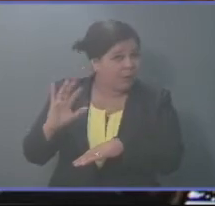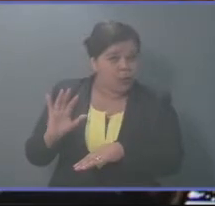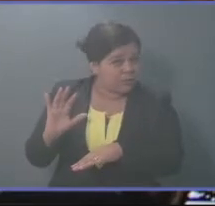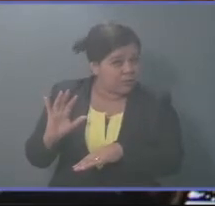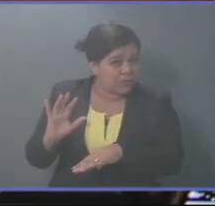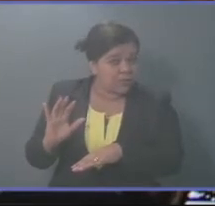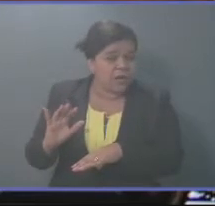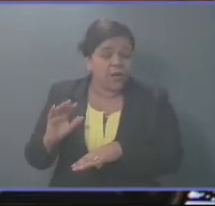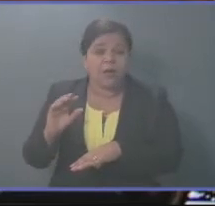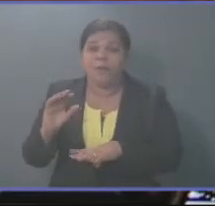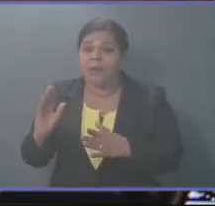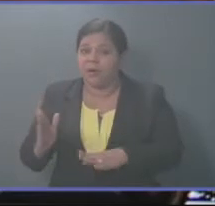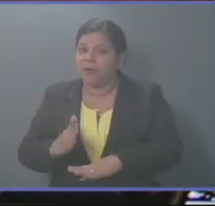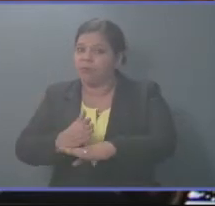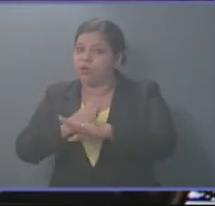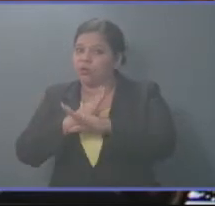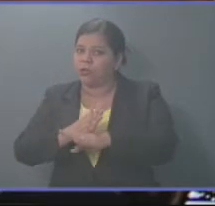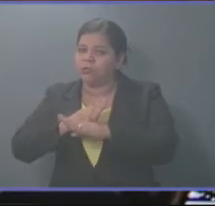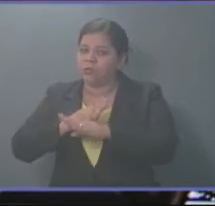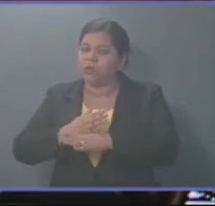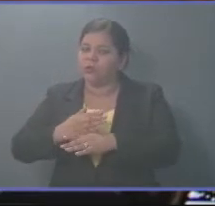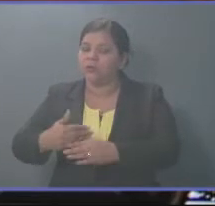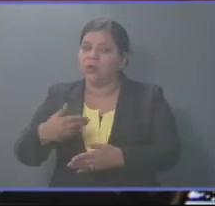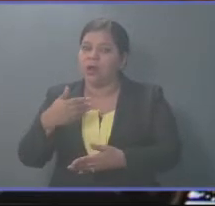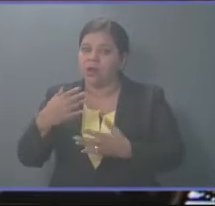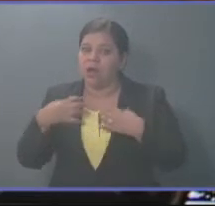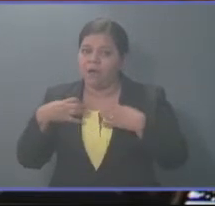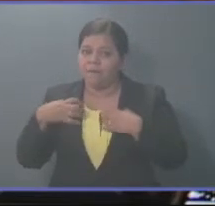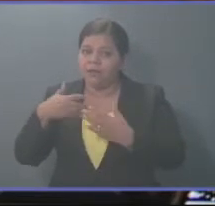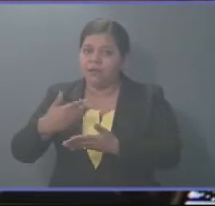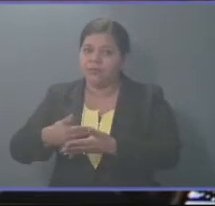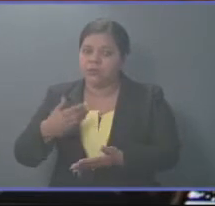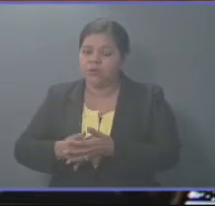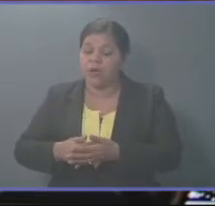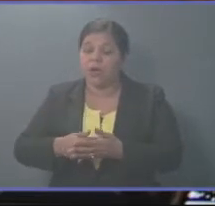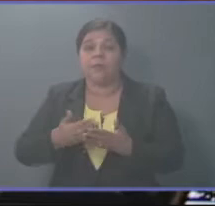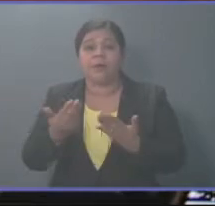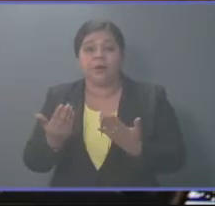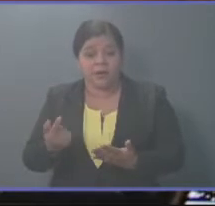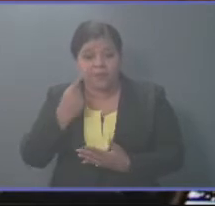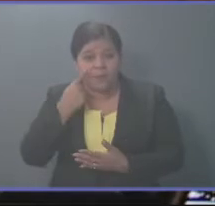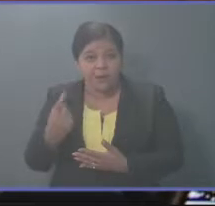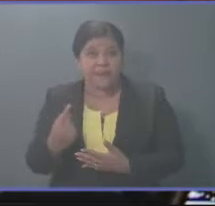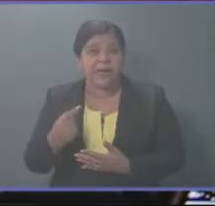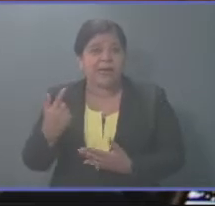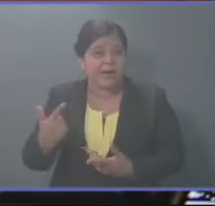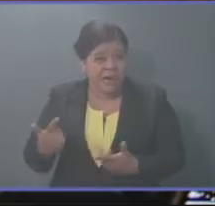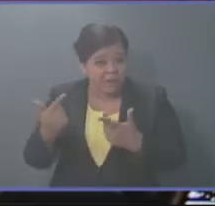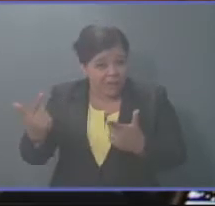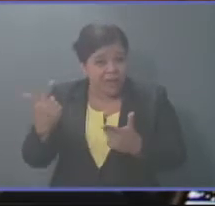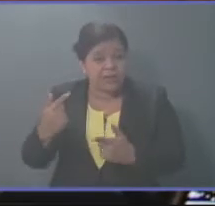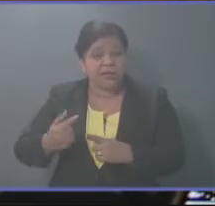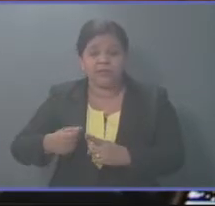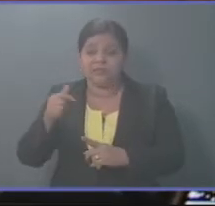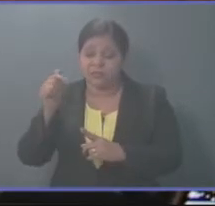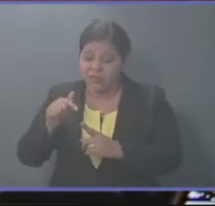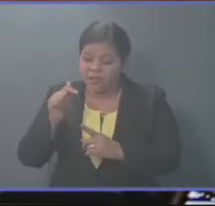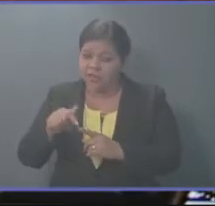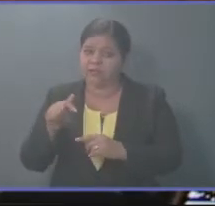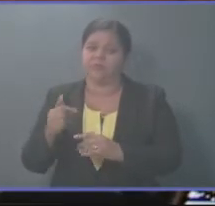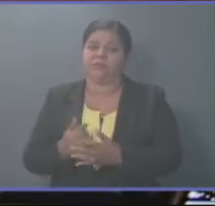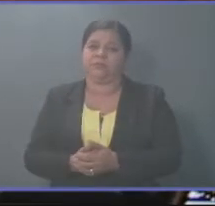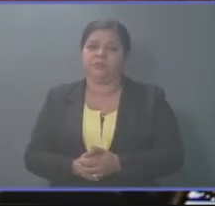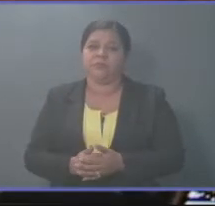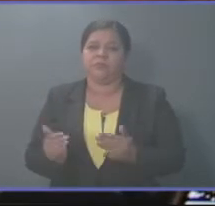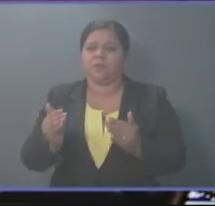indemnidad sexual, soslayándose con ello la gravedad de la conducta que se pretende tipificar. También